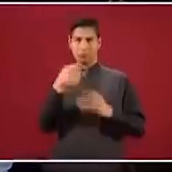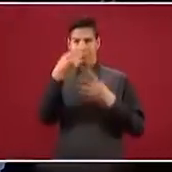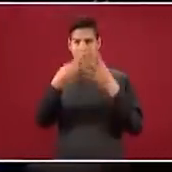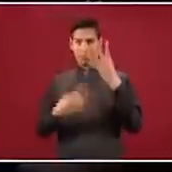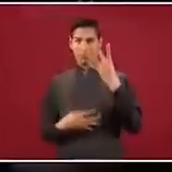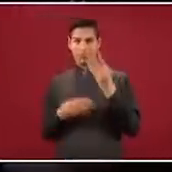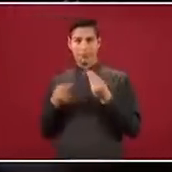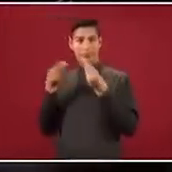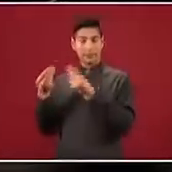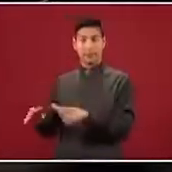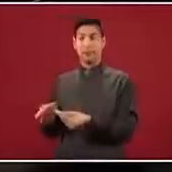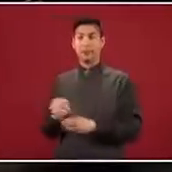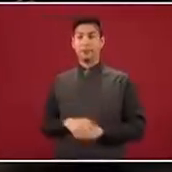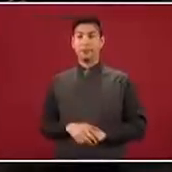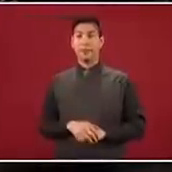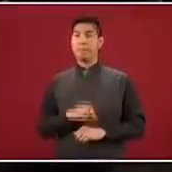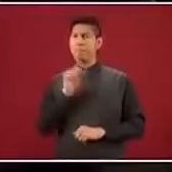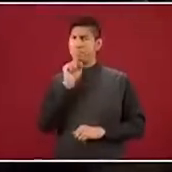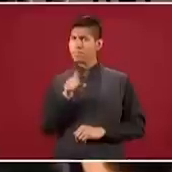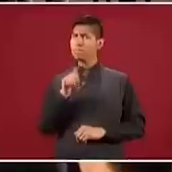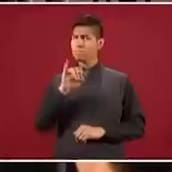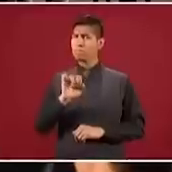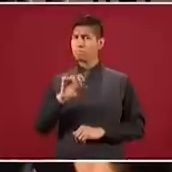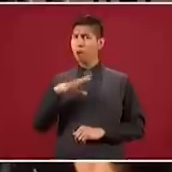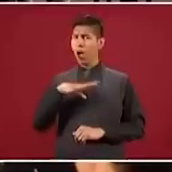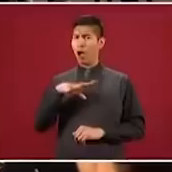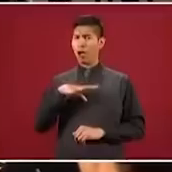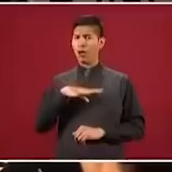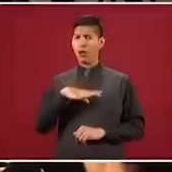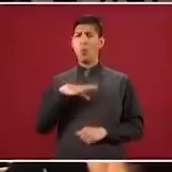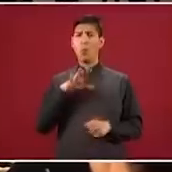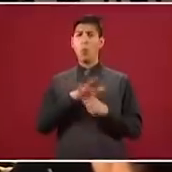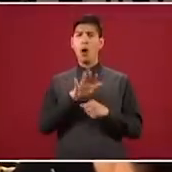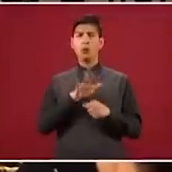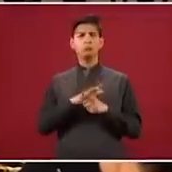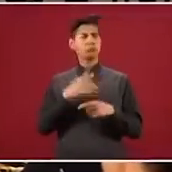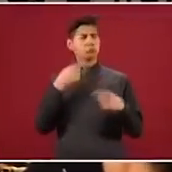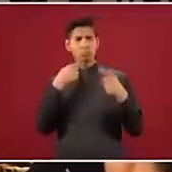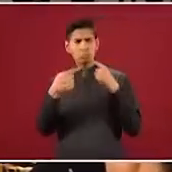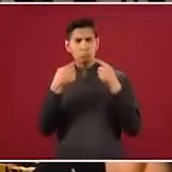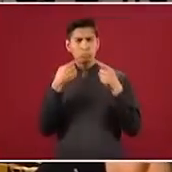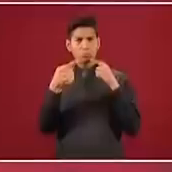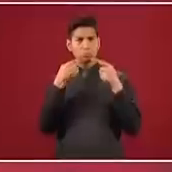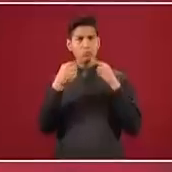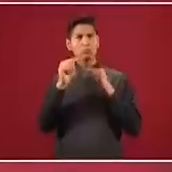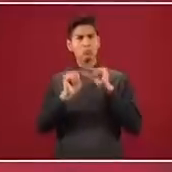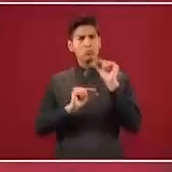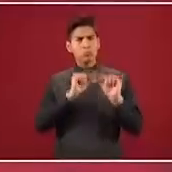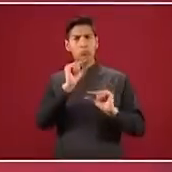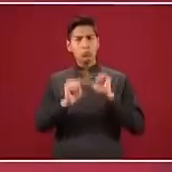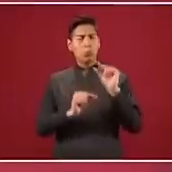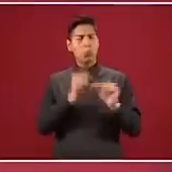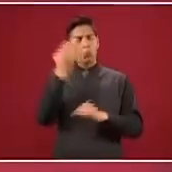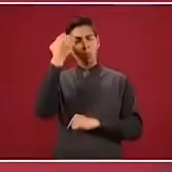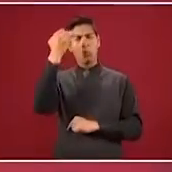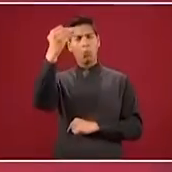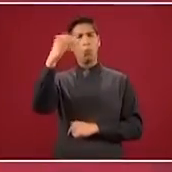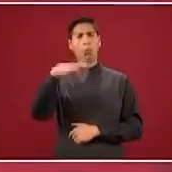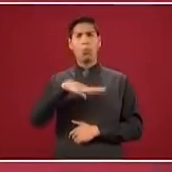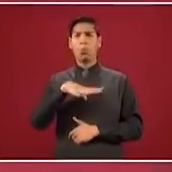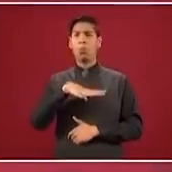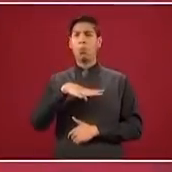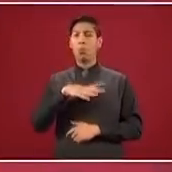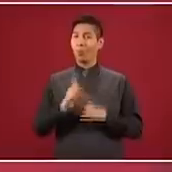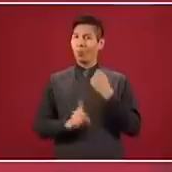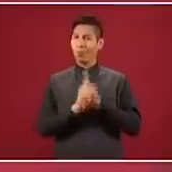La están viendo, la están viendo, y sigue el diálogo y hay tiempo. No va a haber